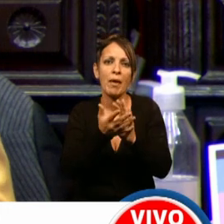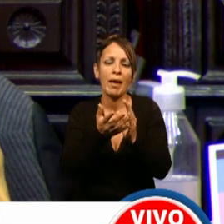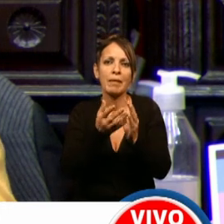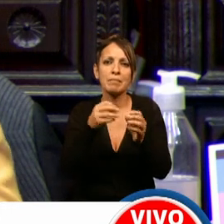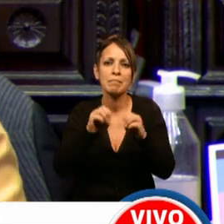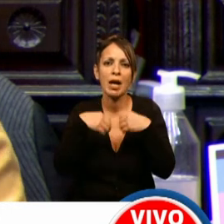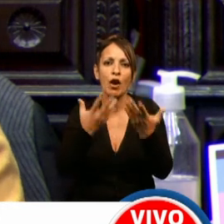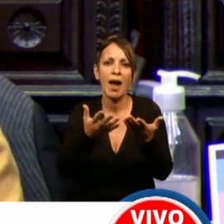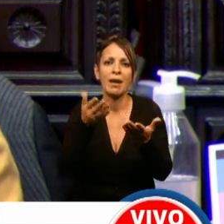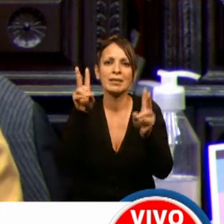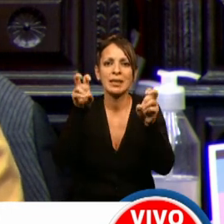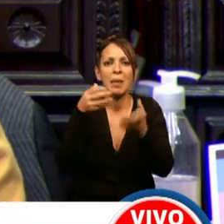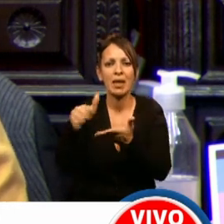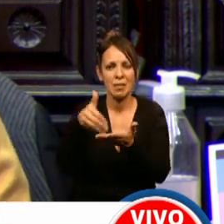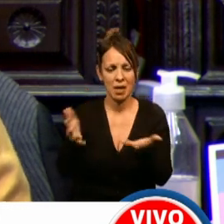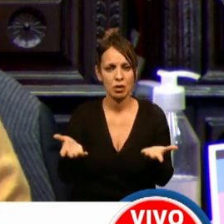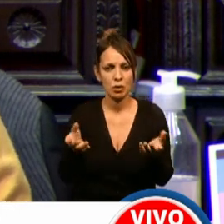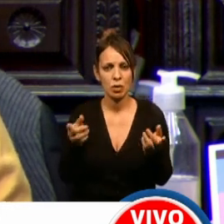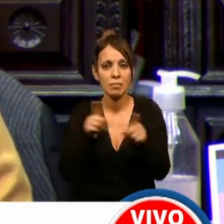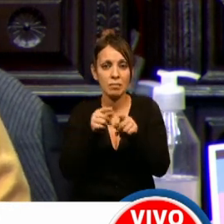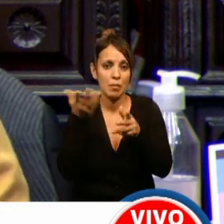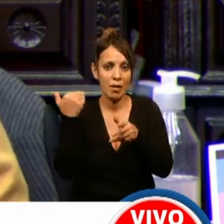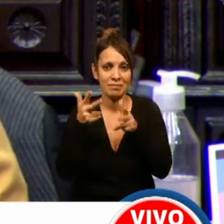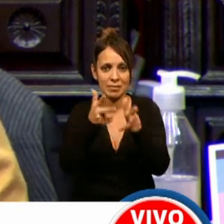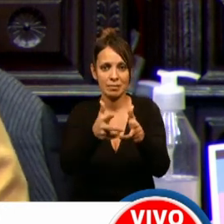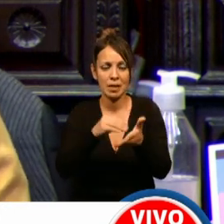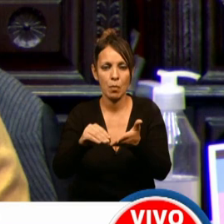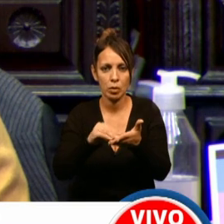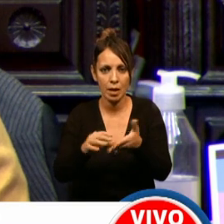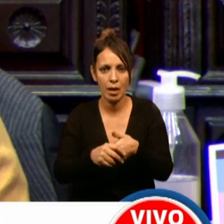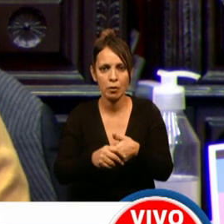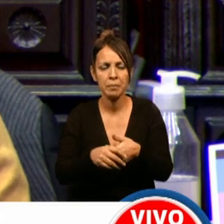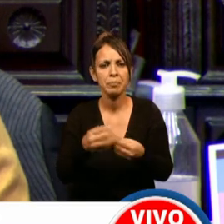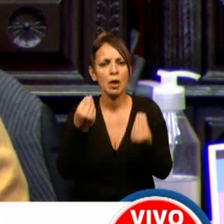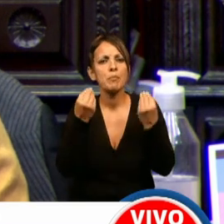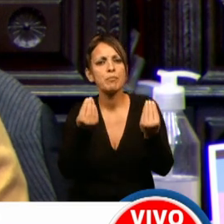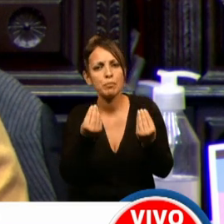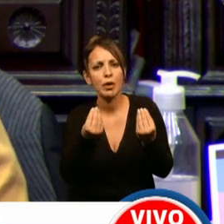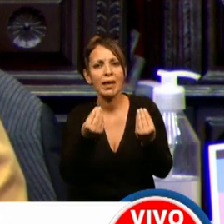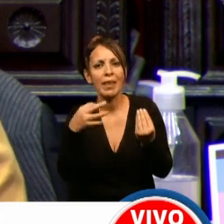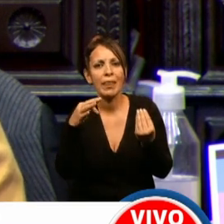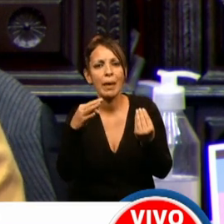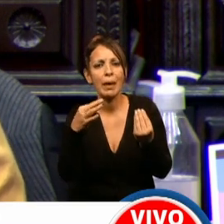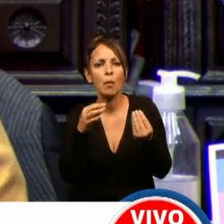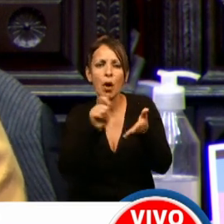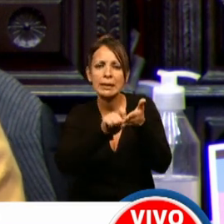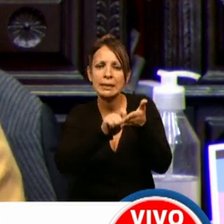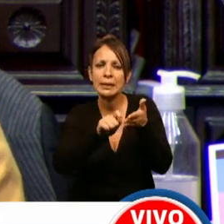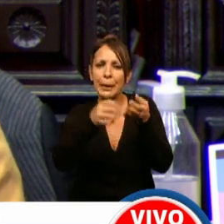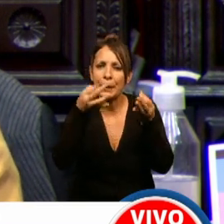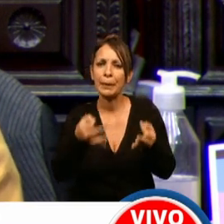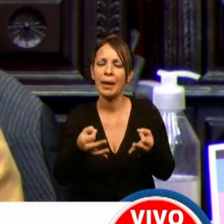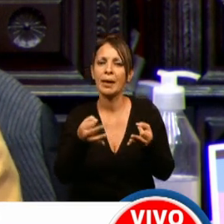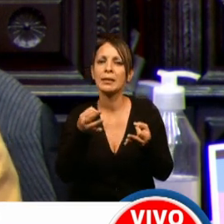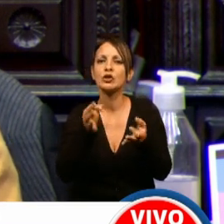eso hablo un poco lo que comentaba el diputado preopinante de por qué se tienen que hacer estas salvedades respecto a